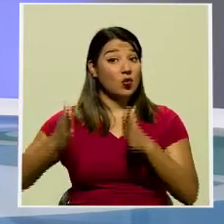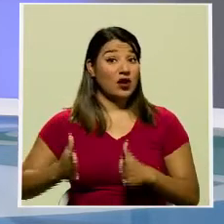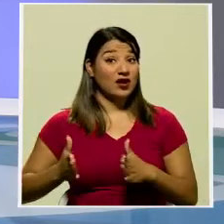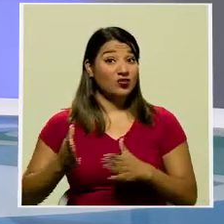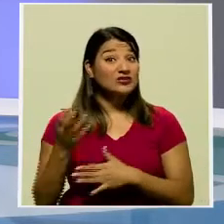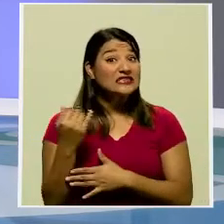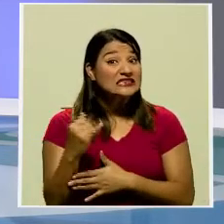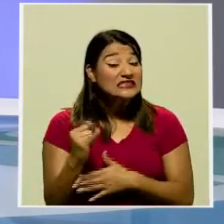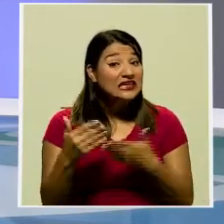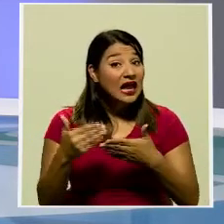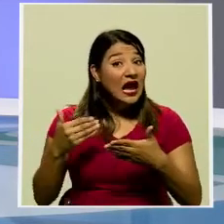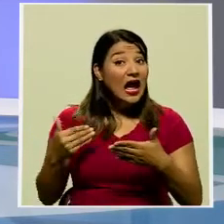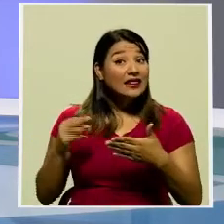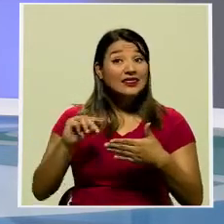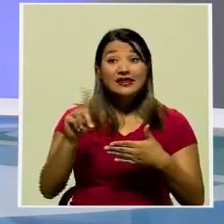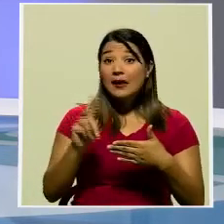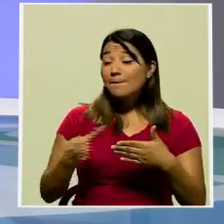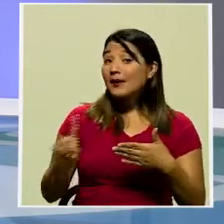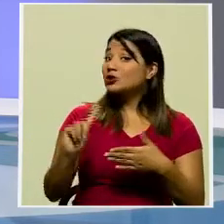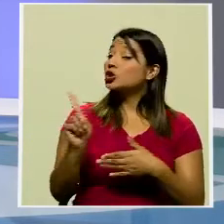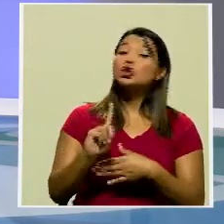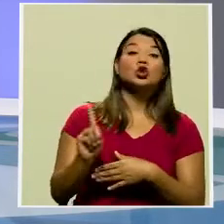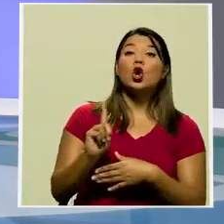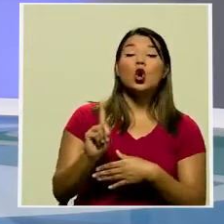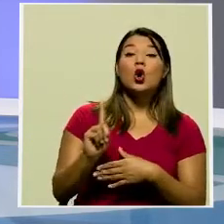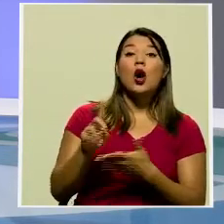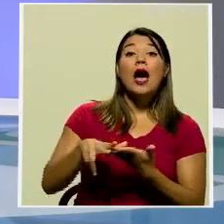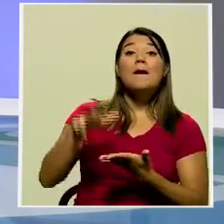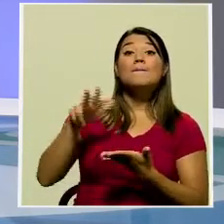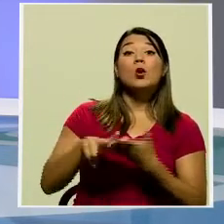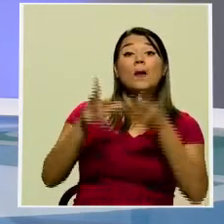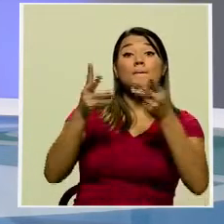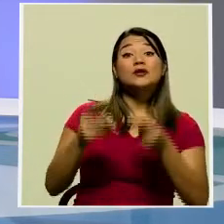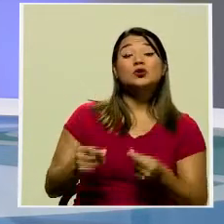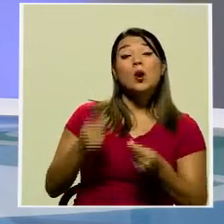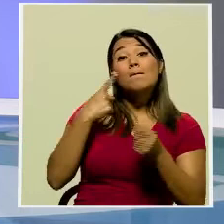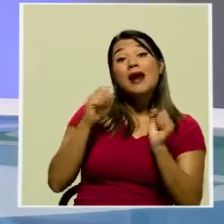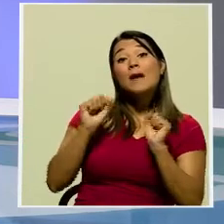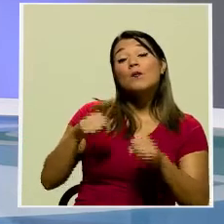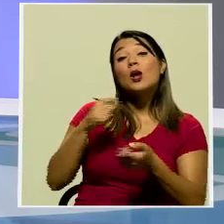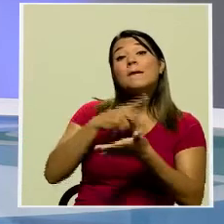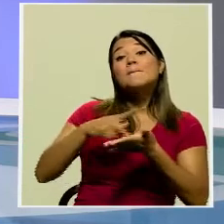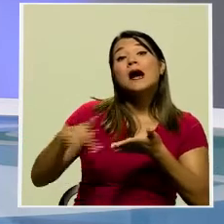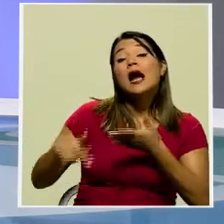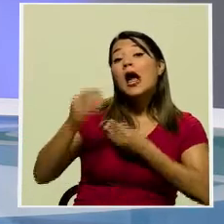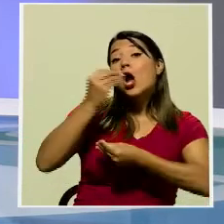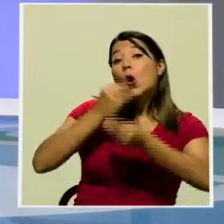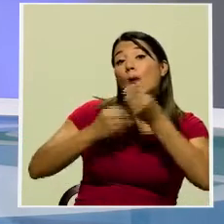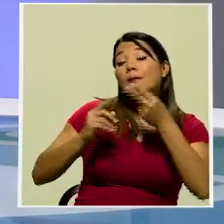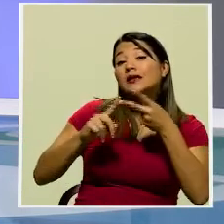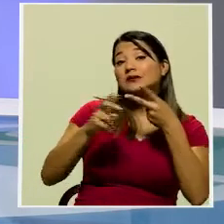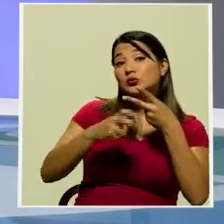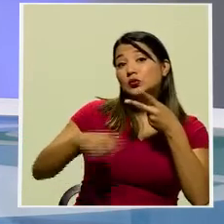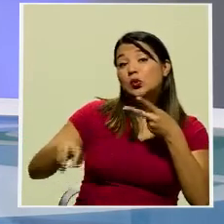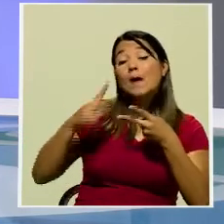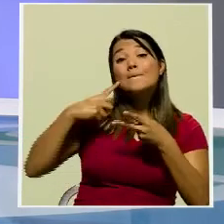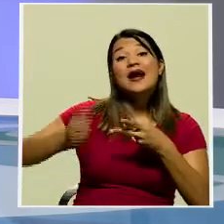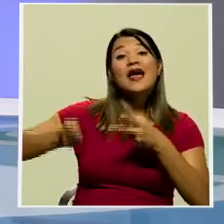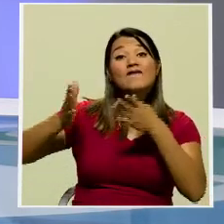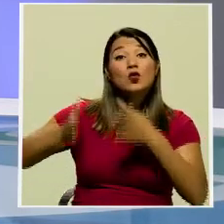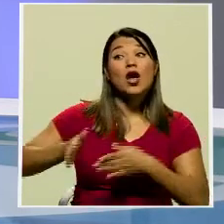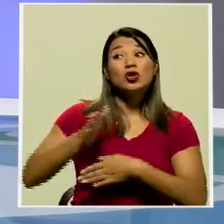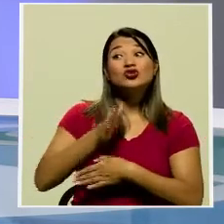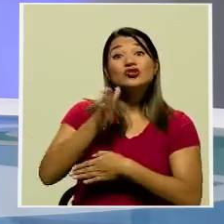de marzo no se gira el presupuesto para cubrir viáticos de los procuradores que atienden